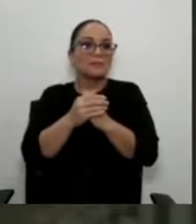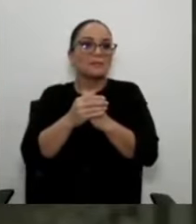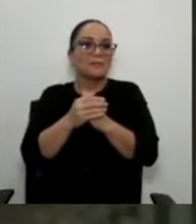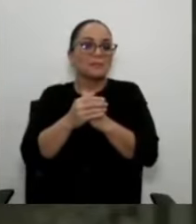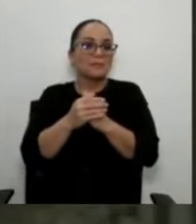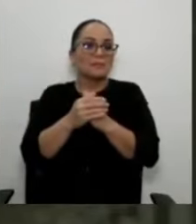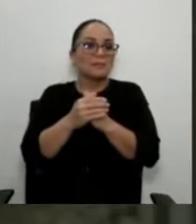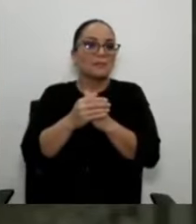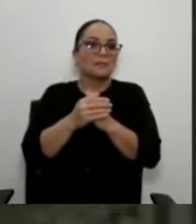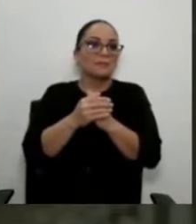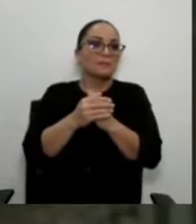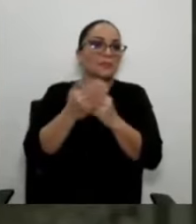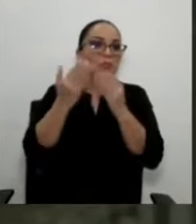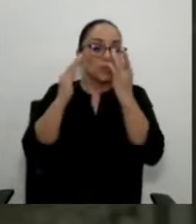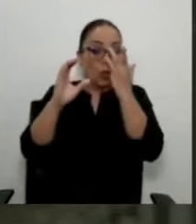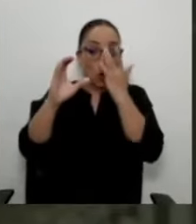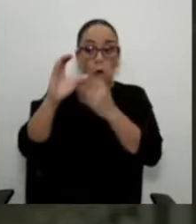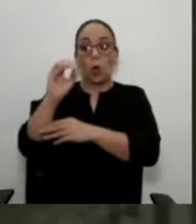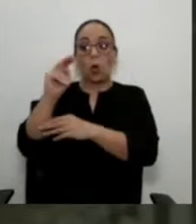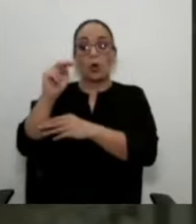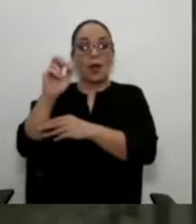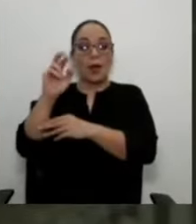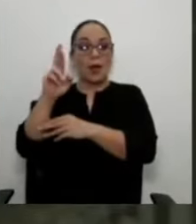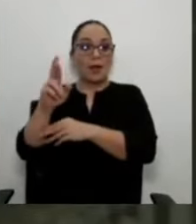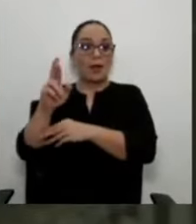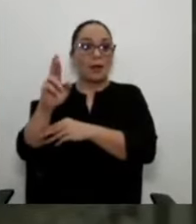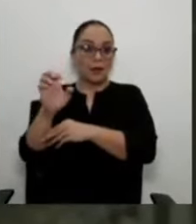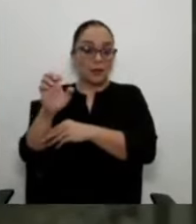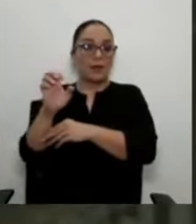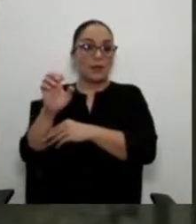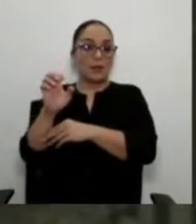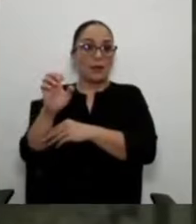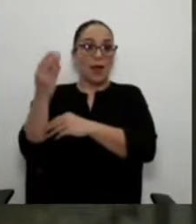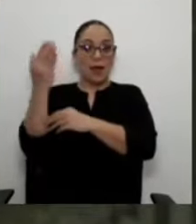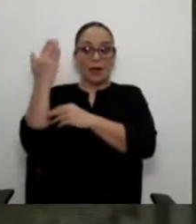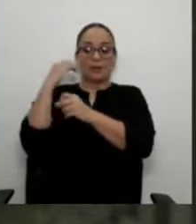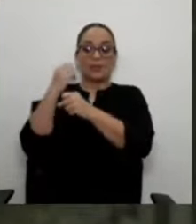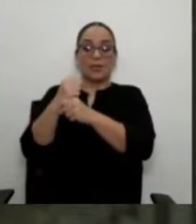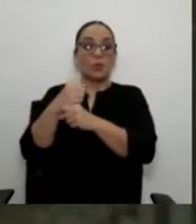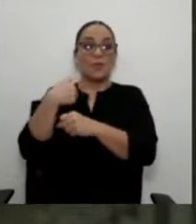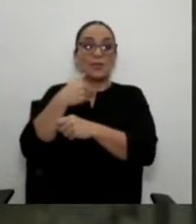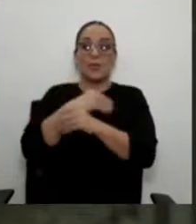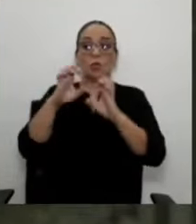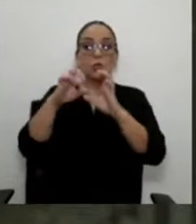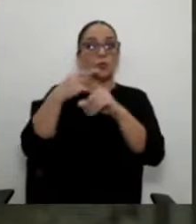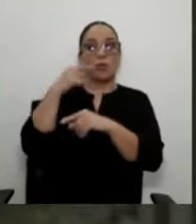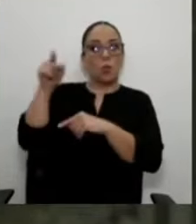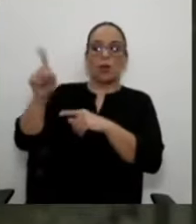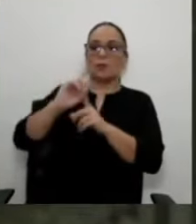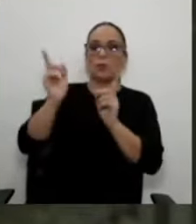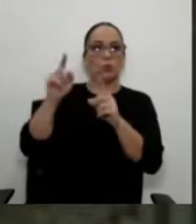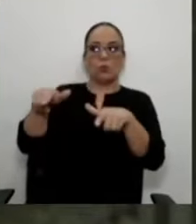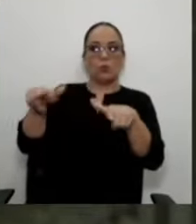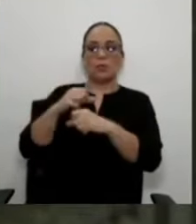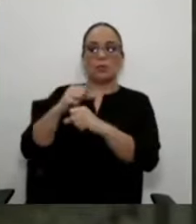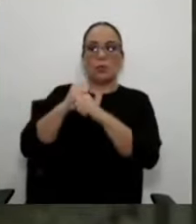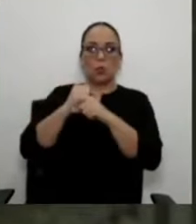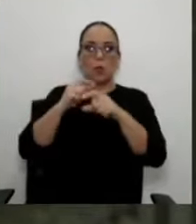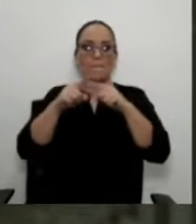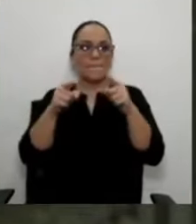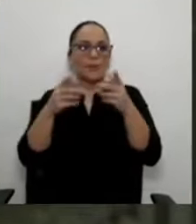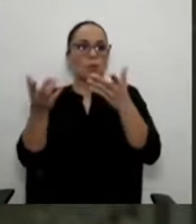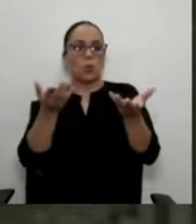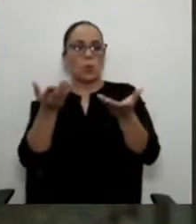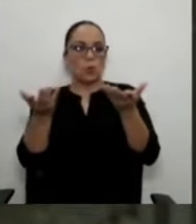donde la ministra de Educación decía que no era terreno seguro, es, le pregunto, ¿usted ordenó el cambio del MISIT